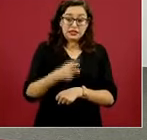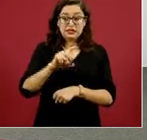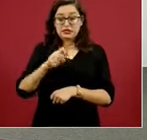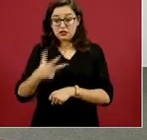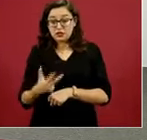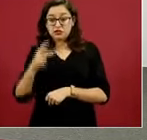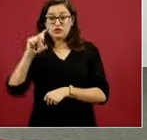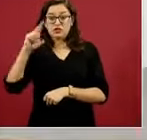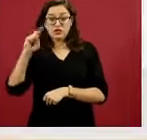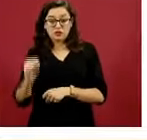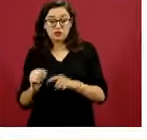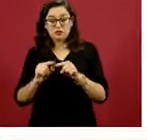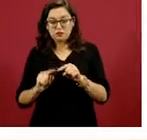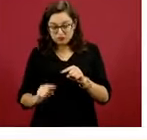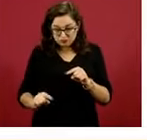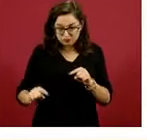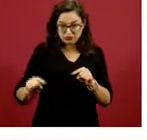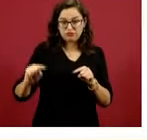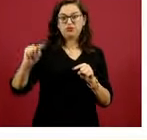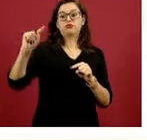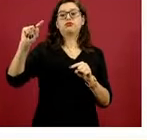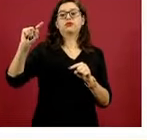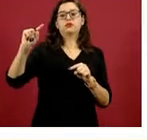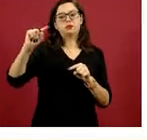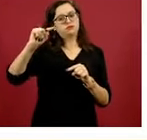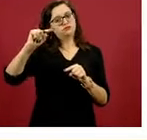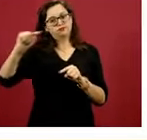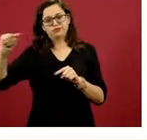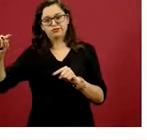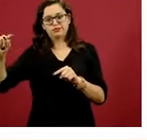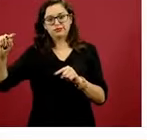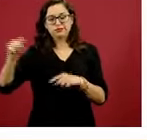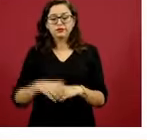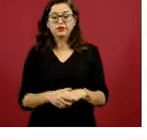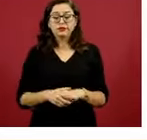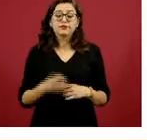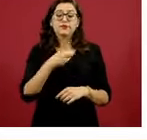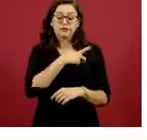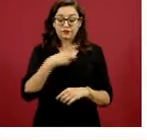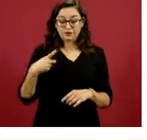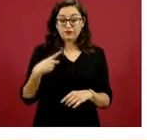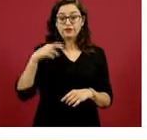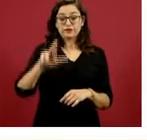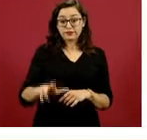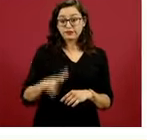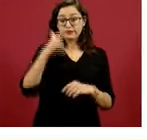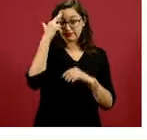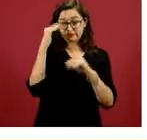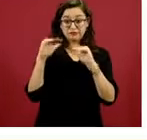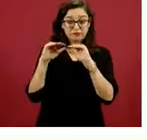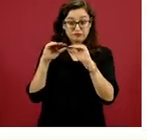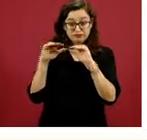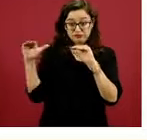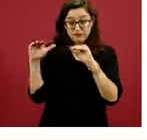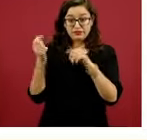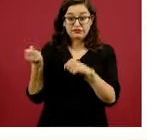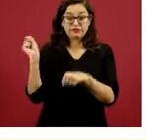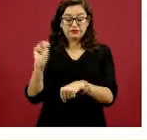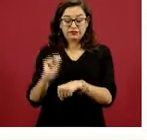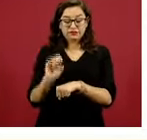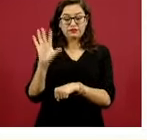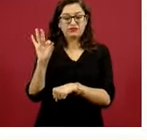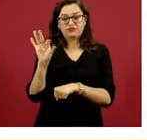y después tiene una meseta. Igualmente, recordarles que esta meseta, con los datos que tenemos hasta la semana 40,